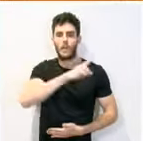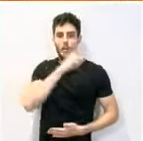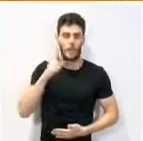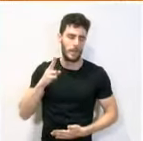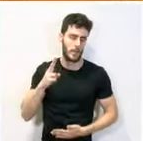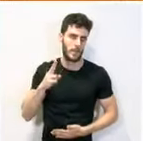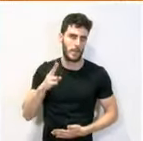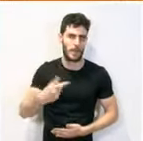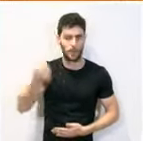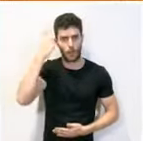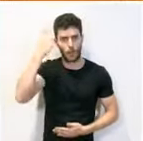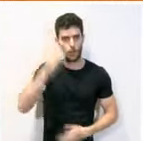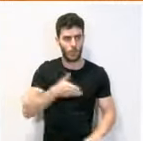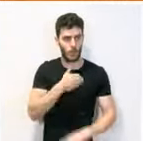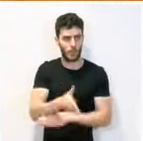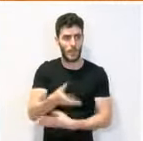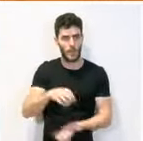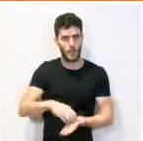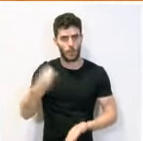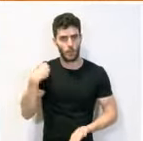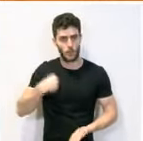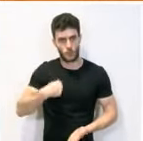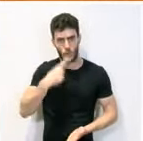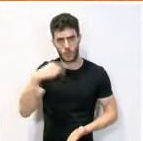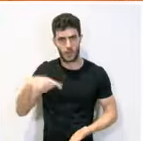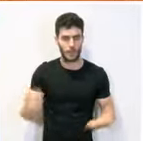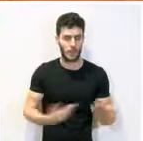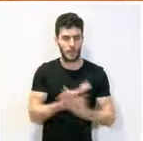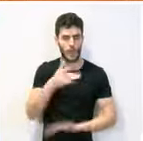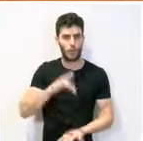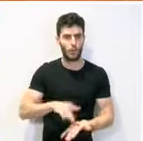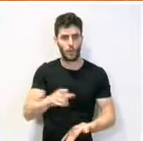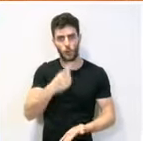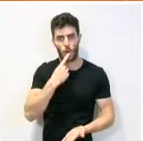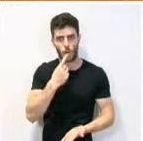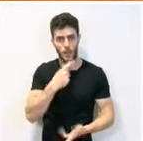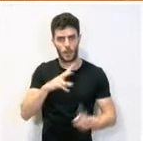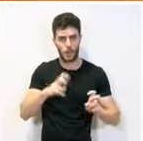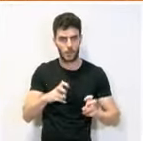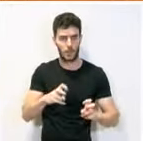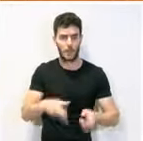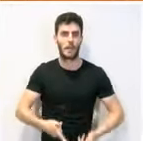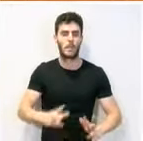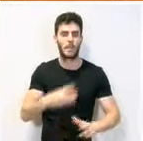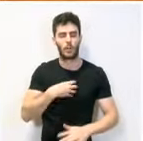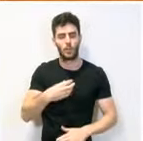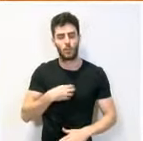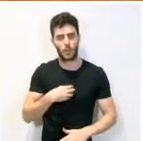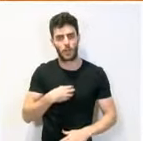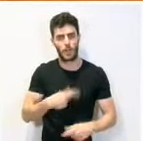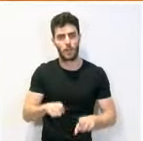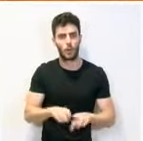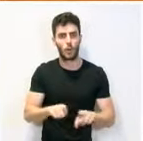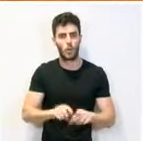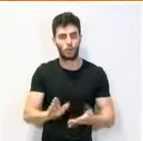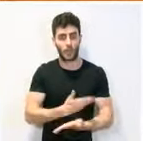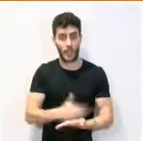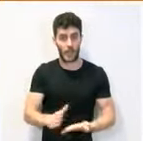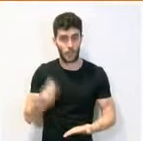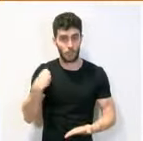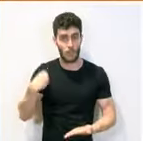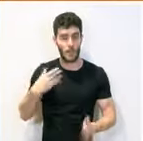de los alumnos que acudían allí, que eso es a lo que me refería esta mañana, cuando usted hablaba de que no se podía permitir esa segregación en